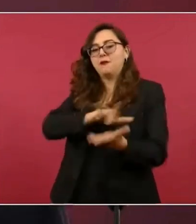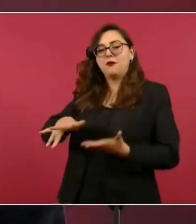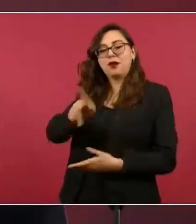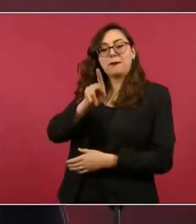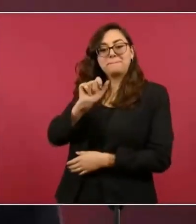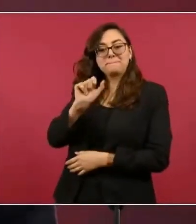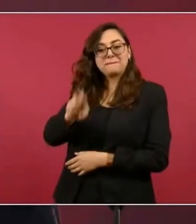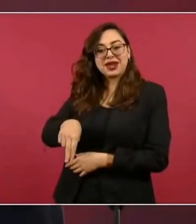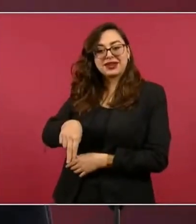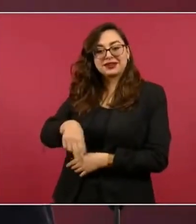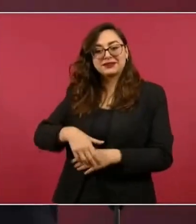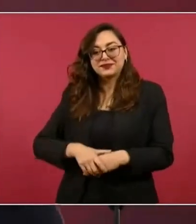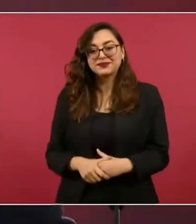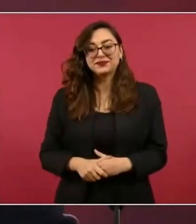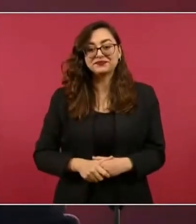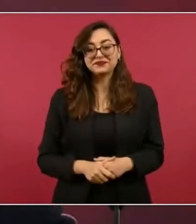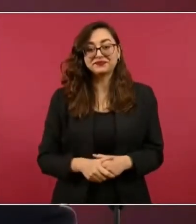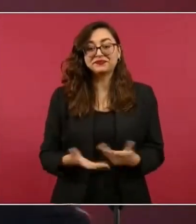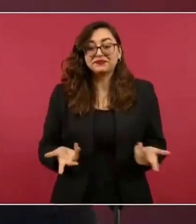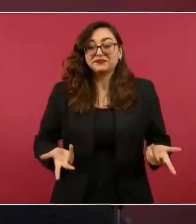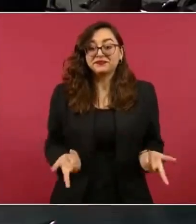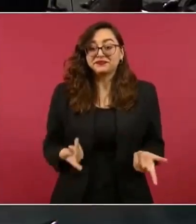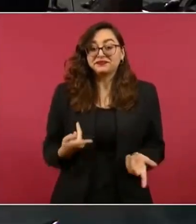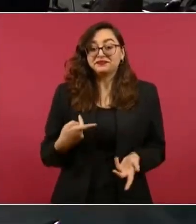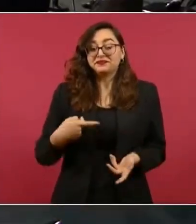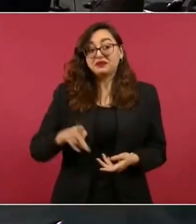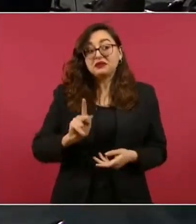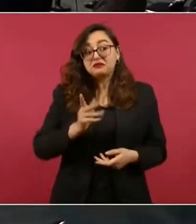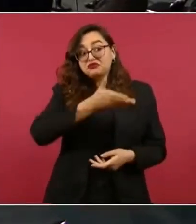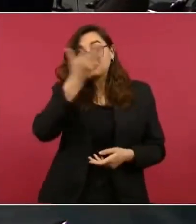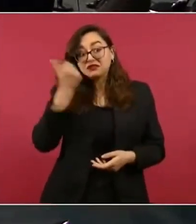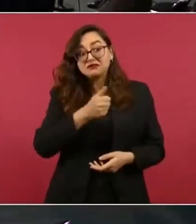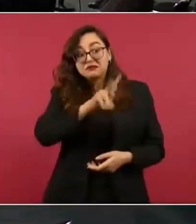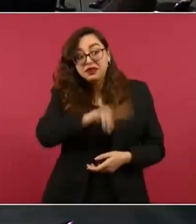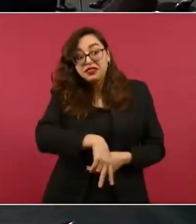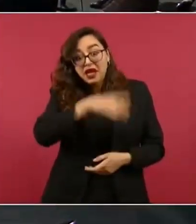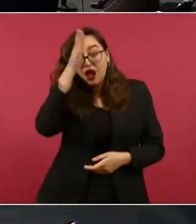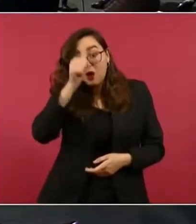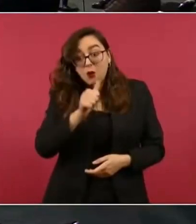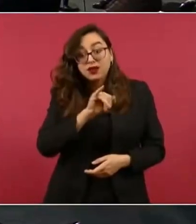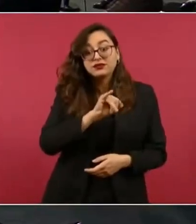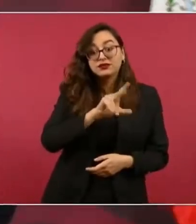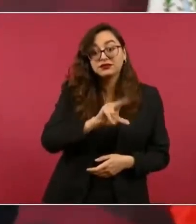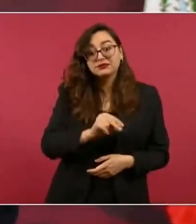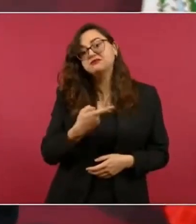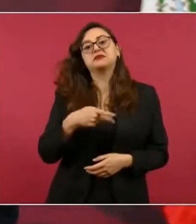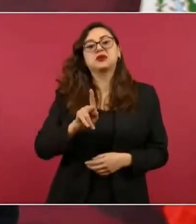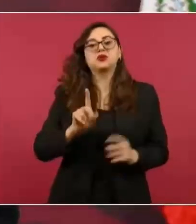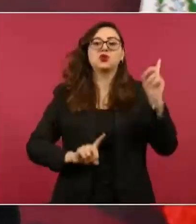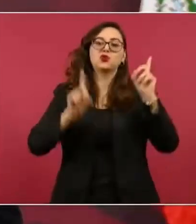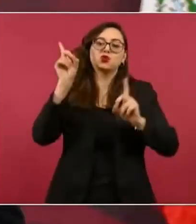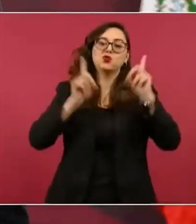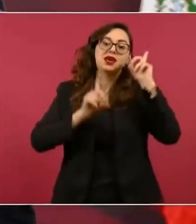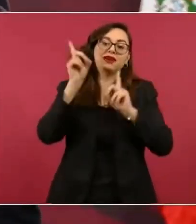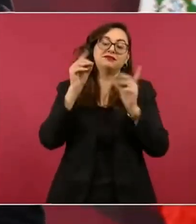Pero sigue estando en el aire la pregunta, porque